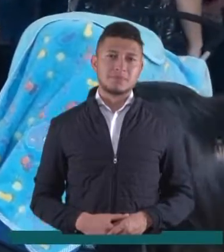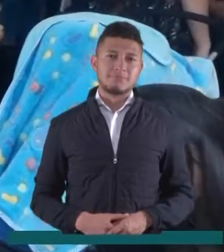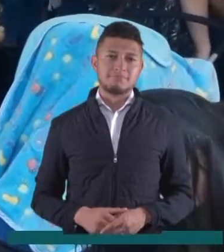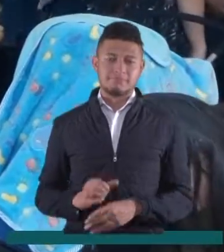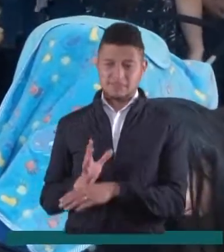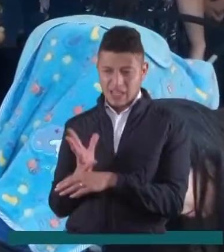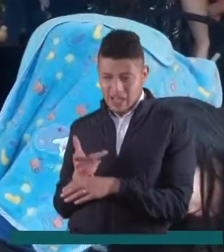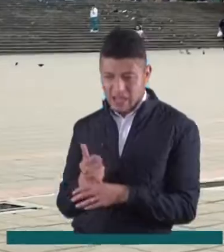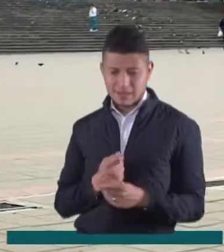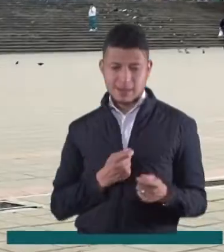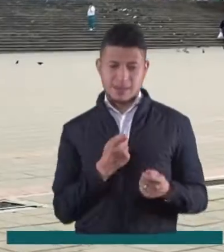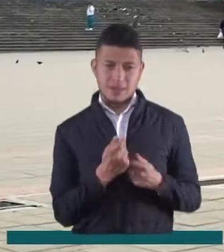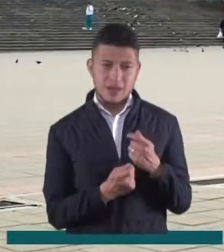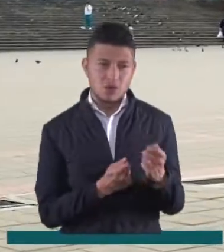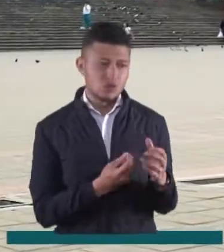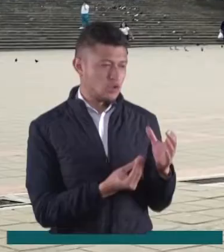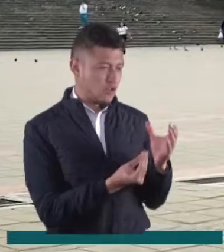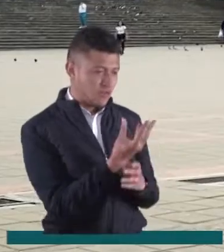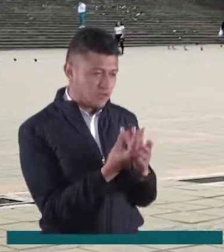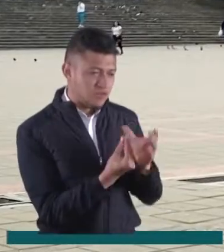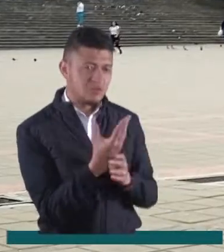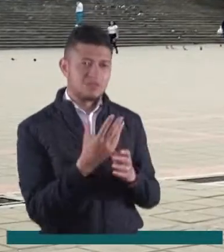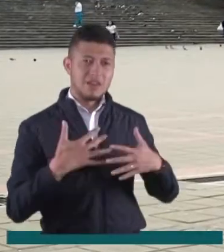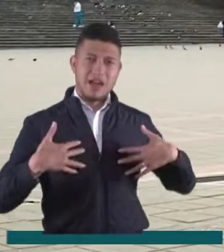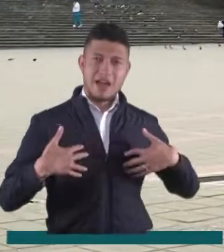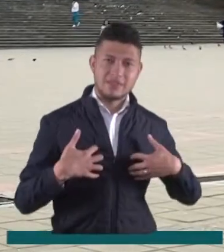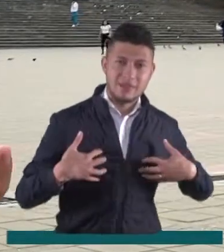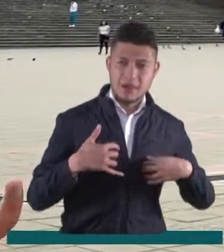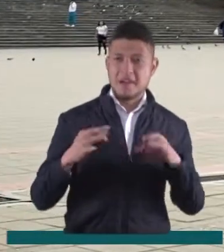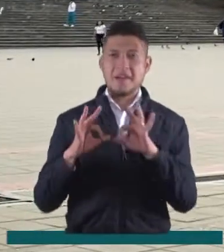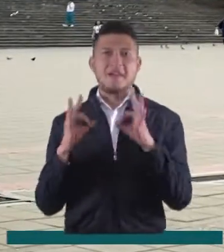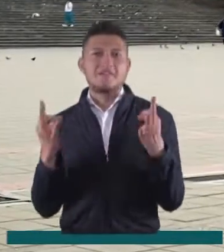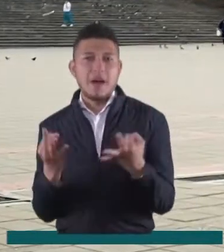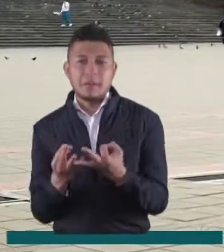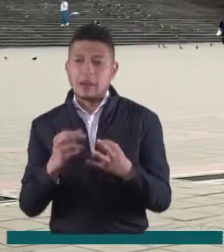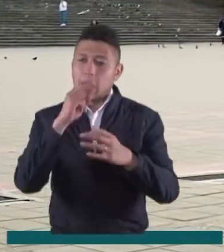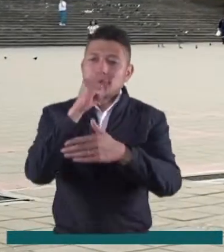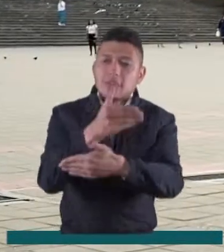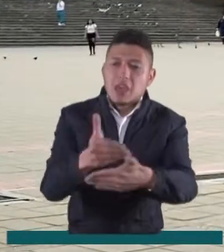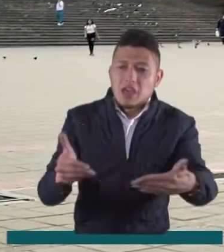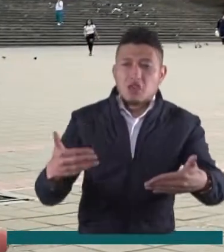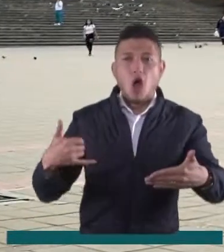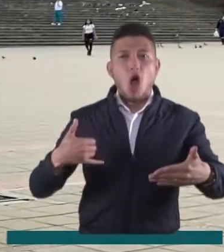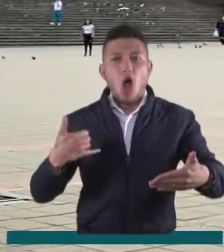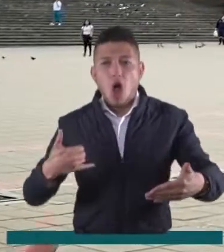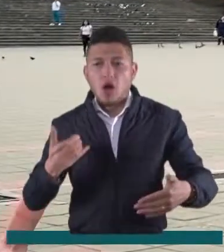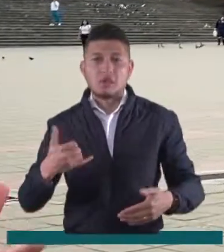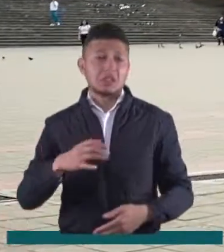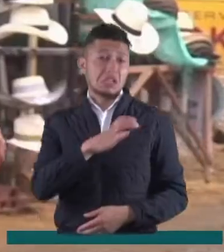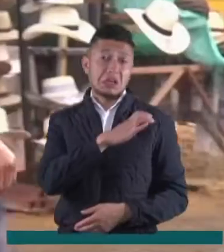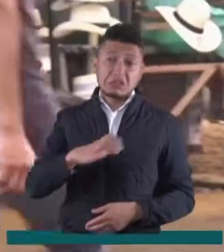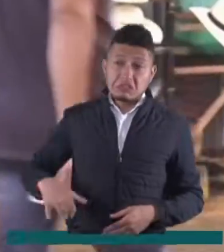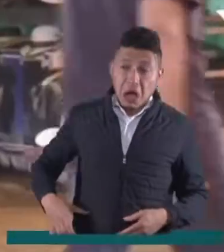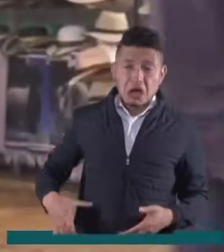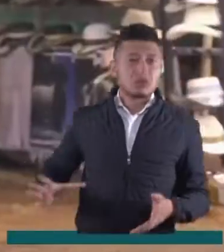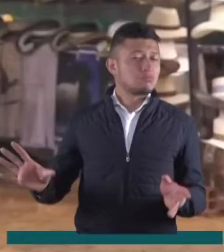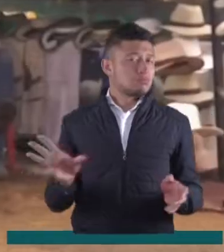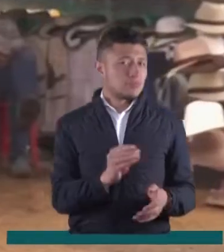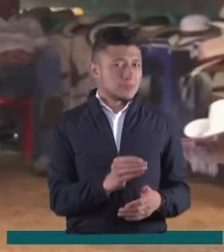De arte, de negocios, de plantas, de flores, de animales, de familia, para los niños, para los jóvenes, para los